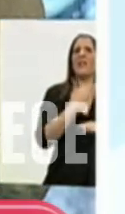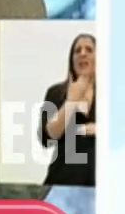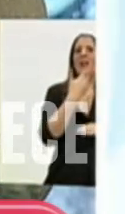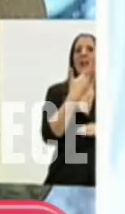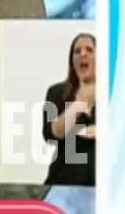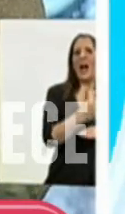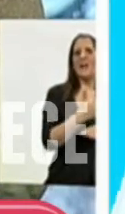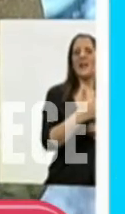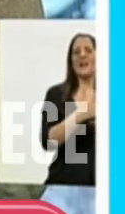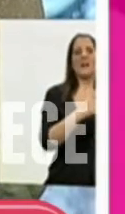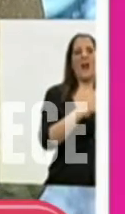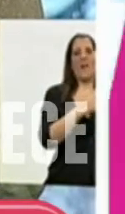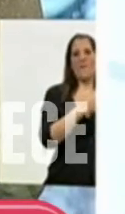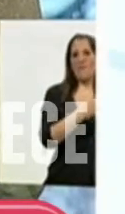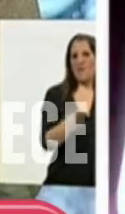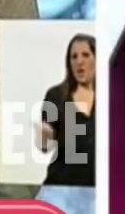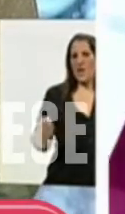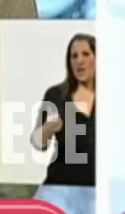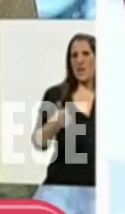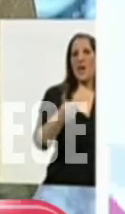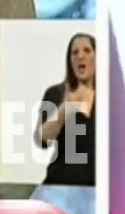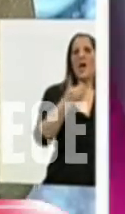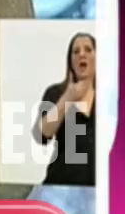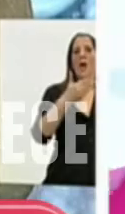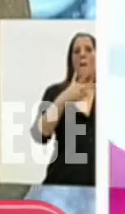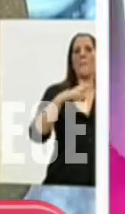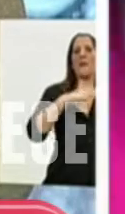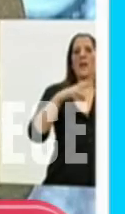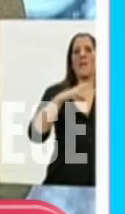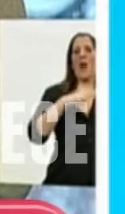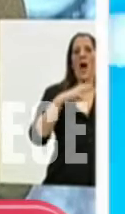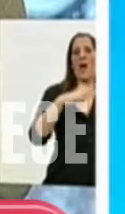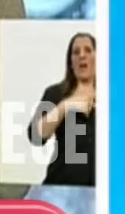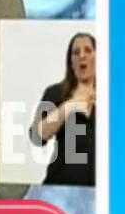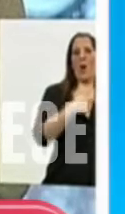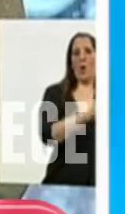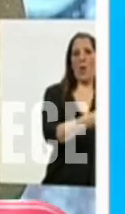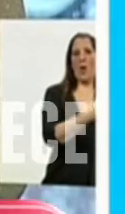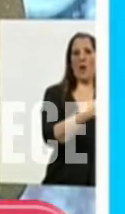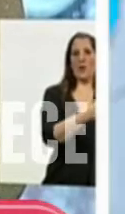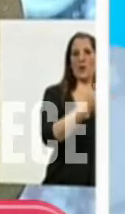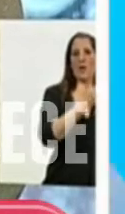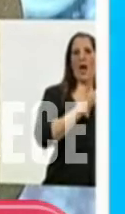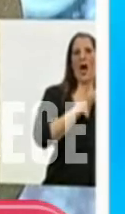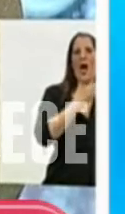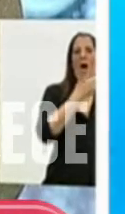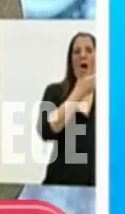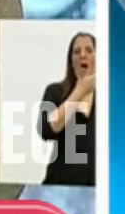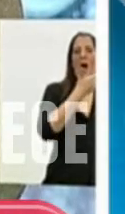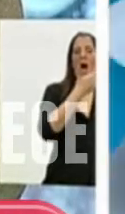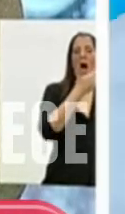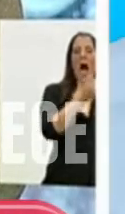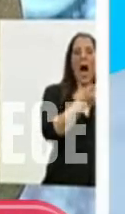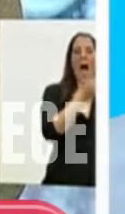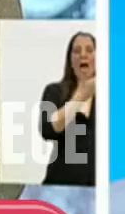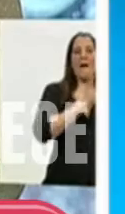la Cámara, es este muchacho que ya declaró. Entonces la Cámara, si fuera Cristina, en realidad todo está armado, obviamente, por